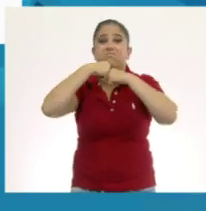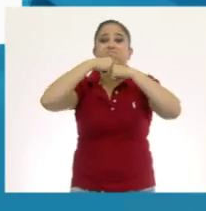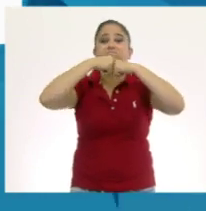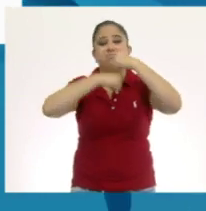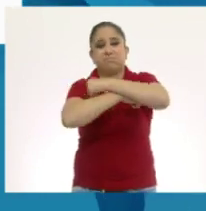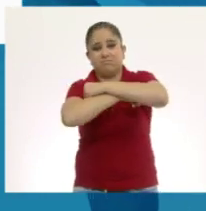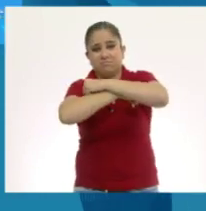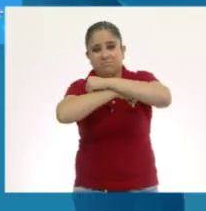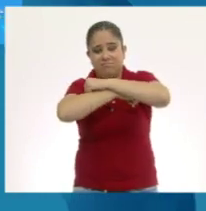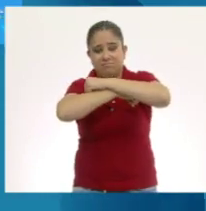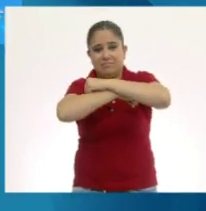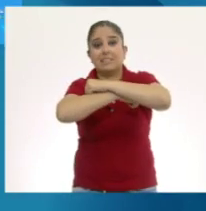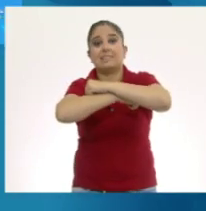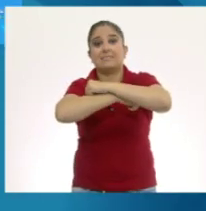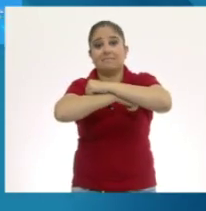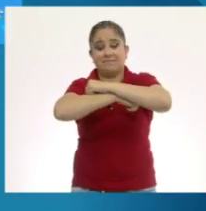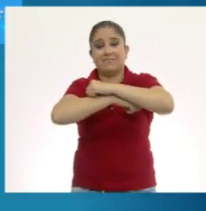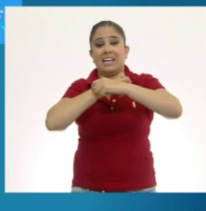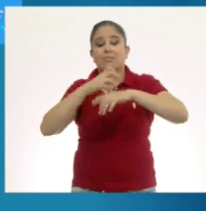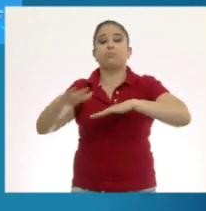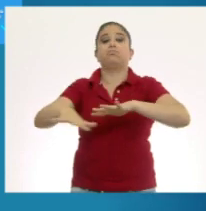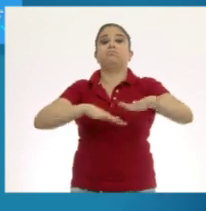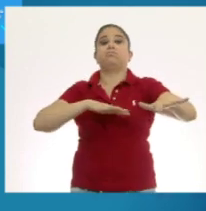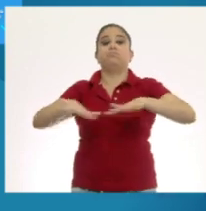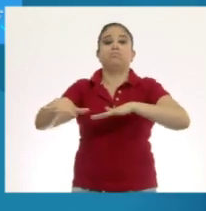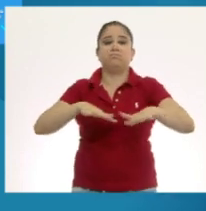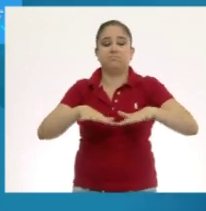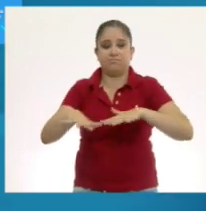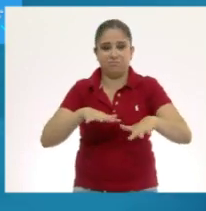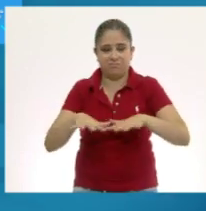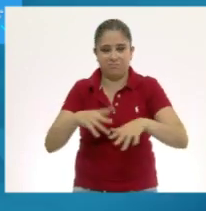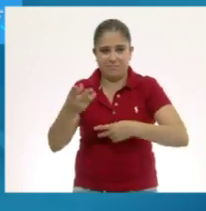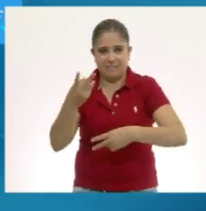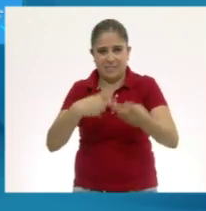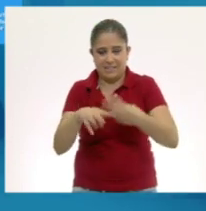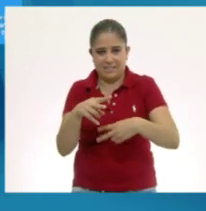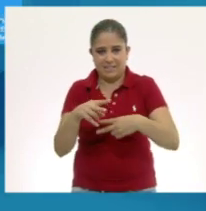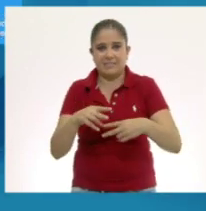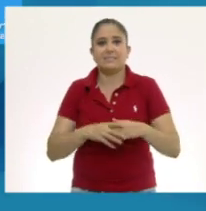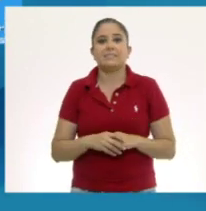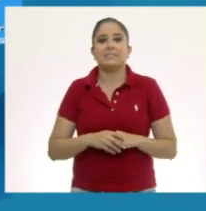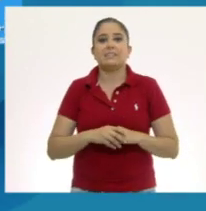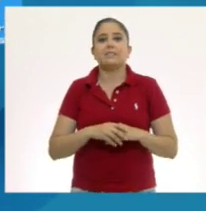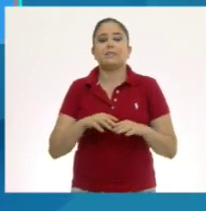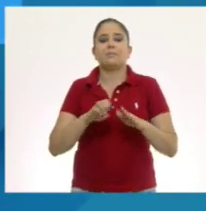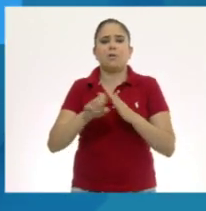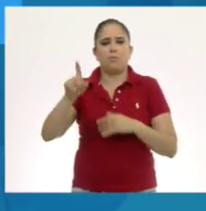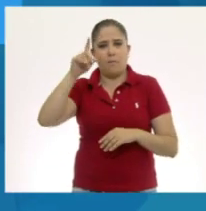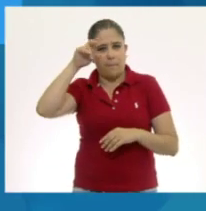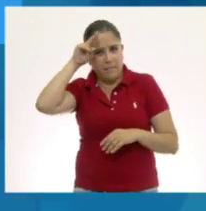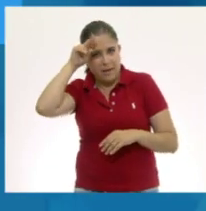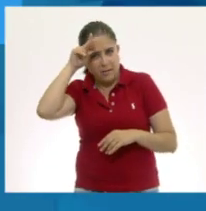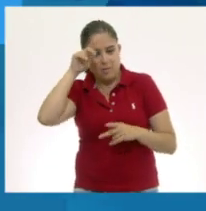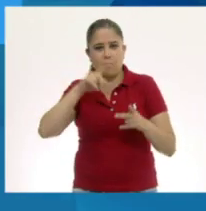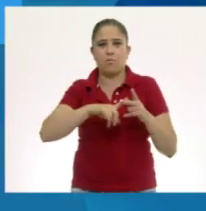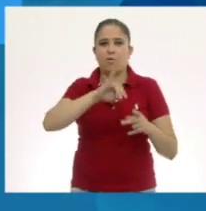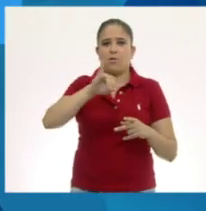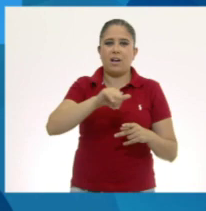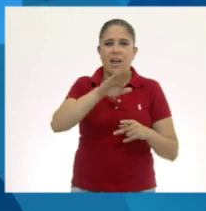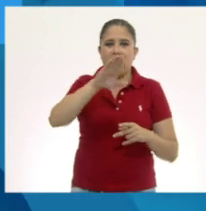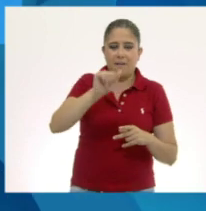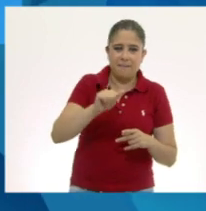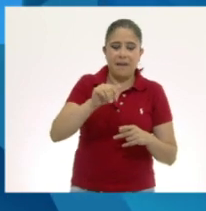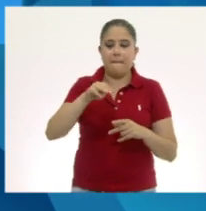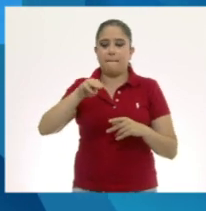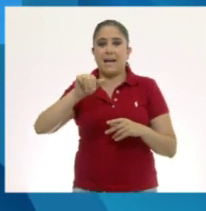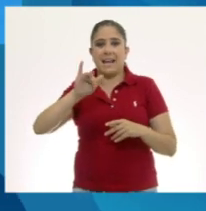hunde bajo la otra. Origina la formación de fosas o trincheras submarinas. como las de Perú-Chile, la de Java o las correspondientes a